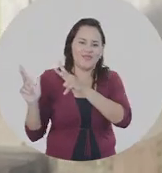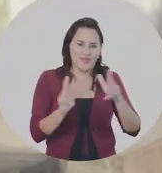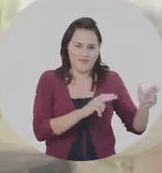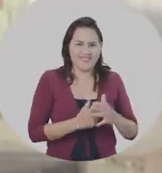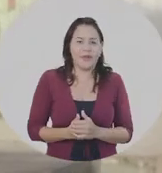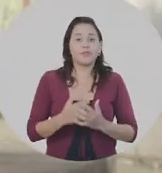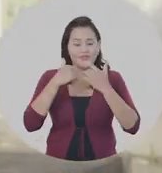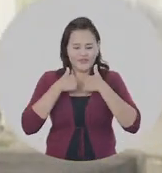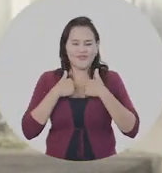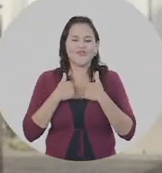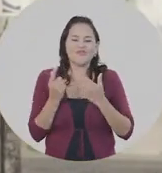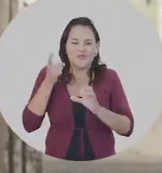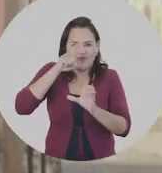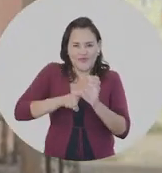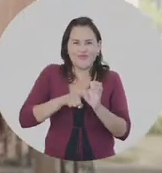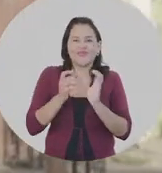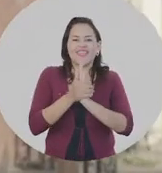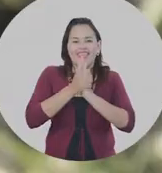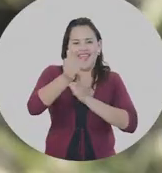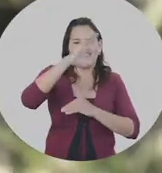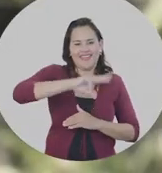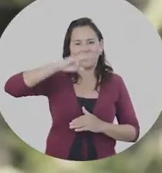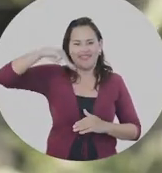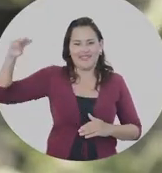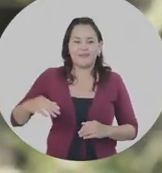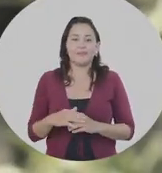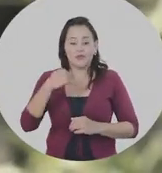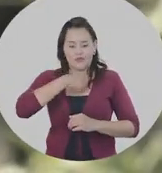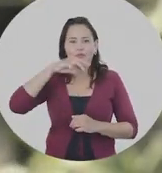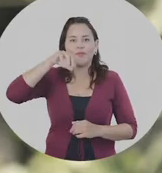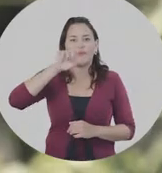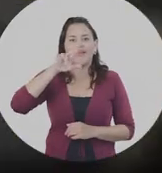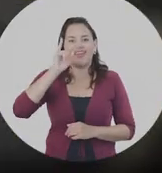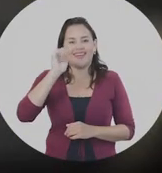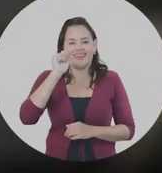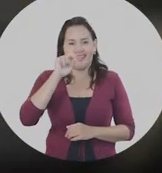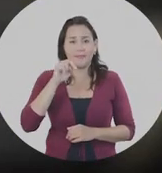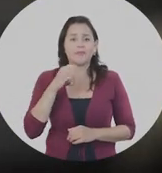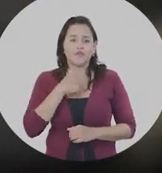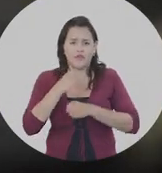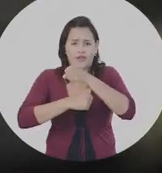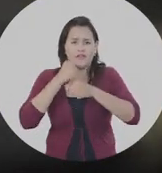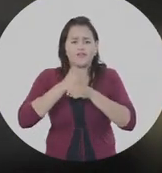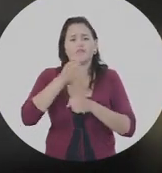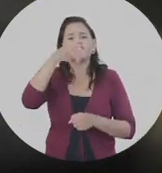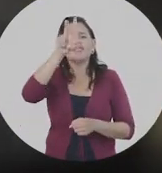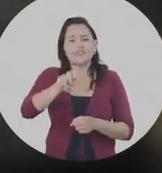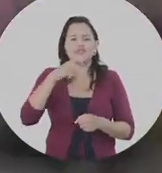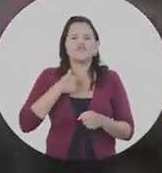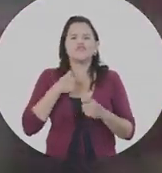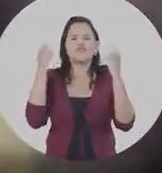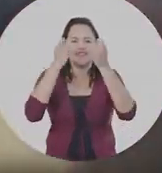y Audiovisuales y hago parte del programa Talento Magdalena. Mi nombre es María Alejandra Hernández Potes. Tengo 17 años,